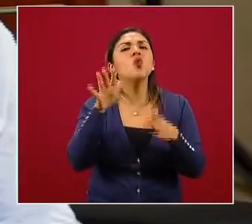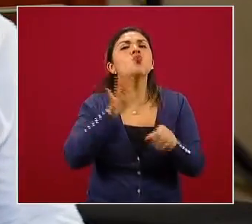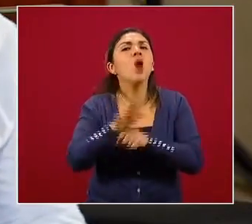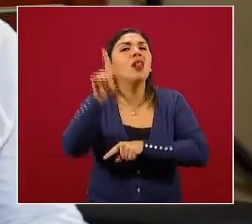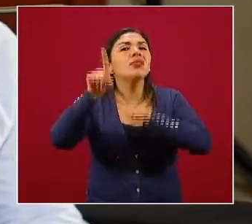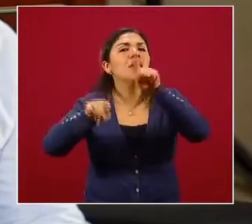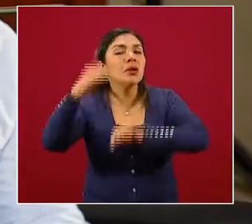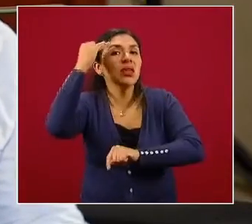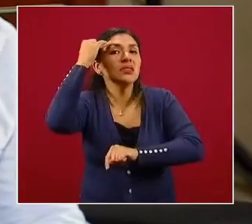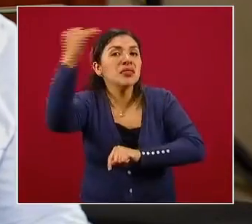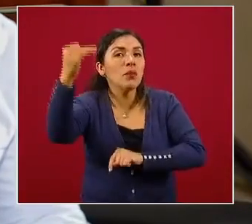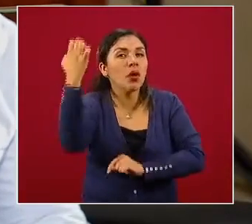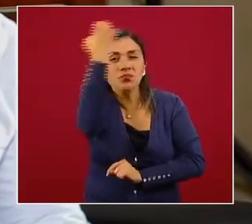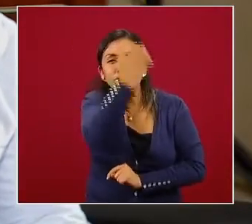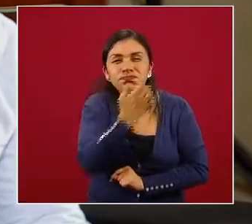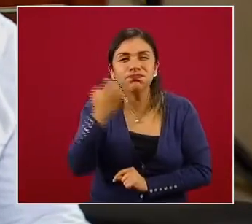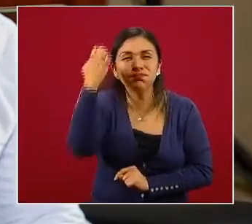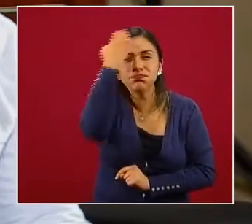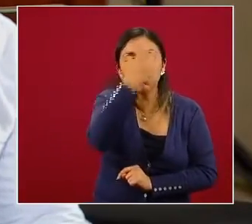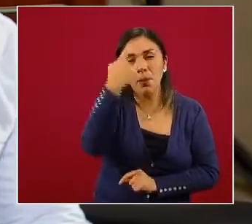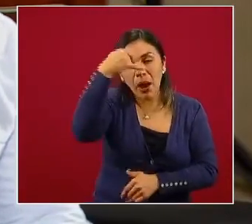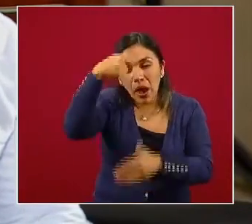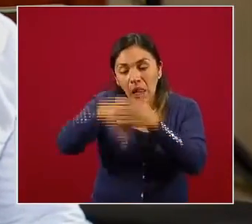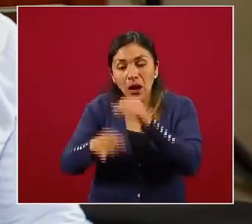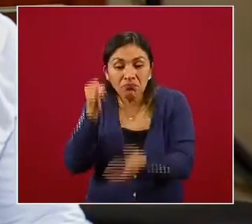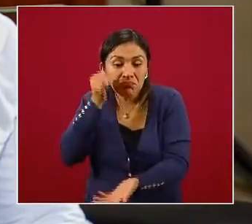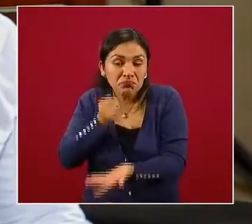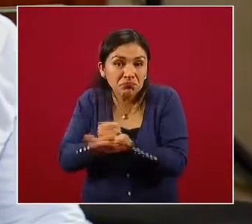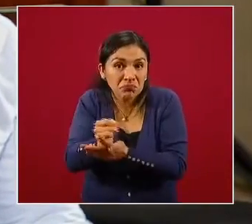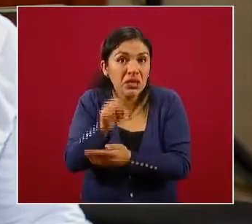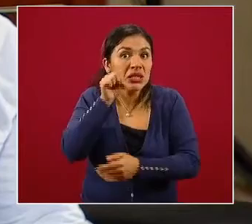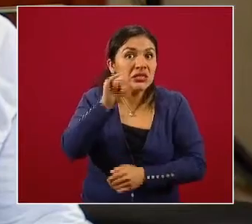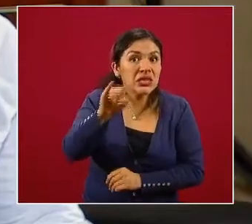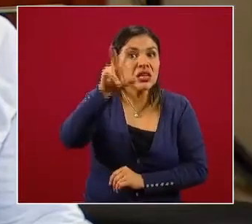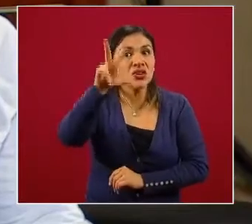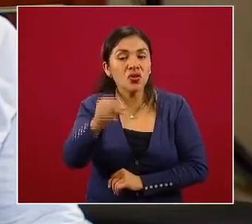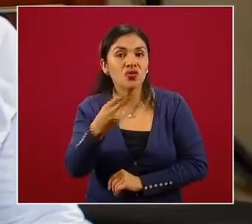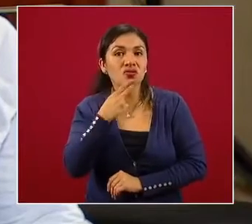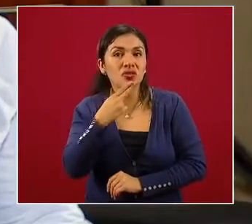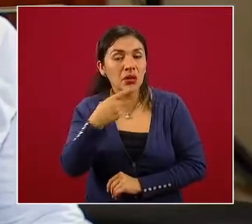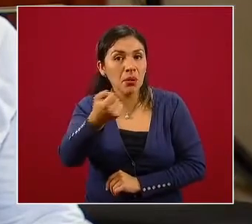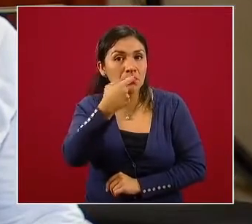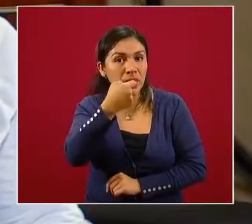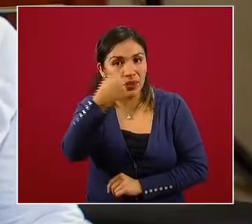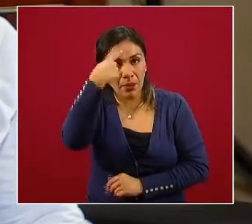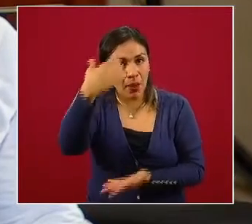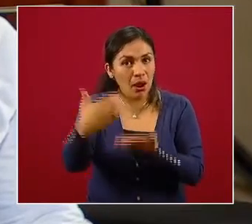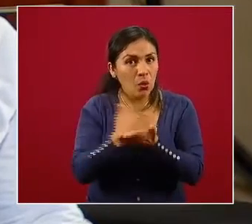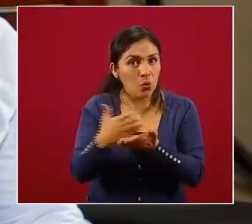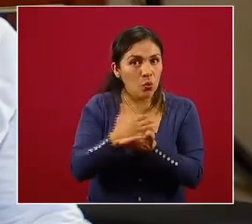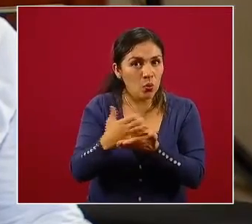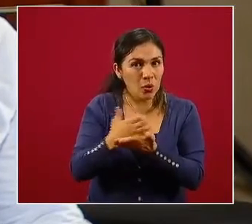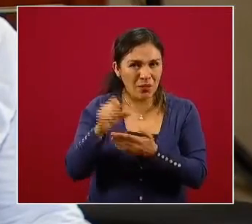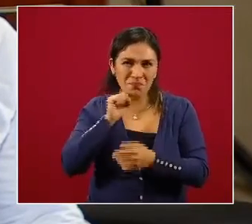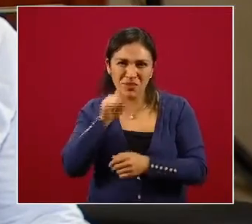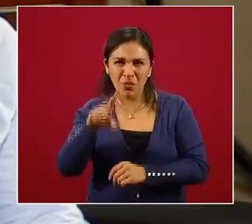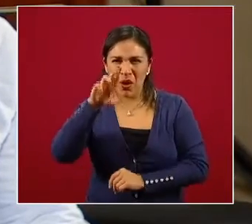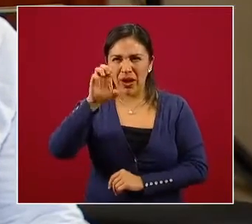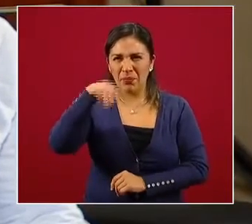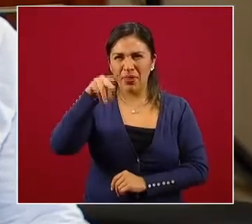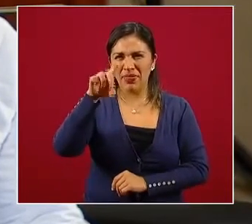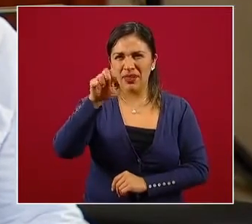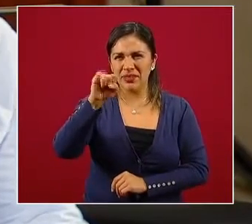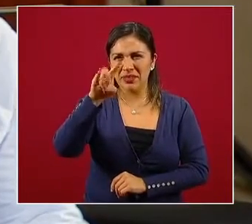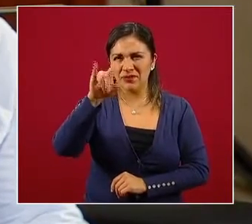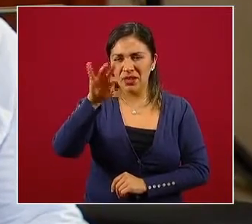depende el tiempo que se dé para determinar si este Remdesivir